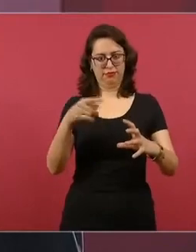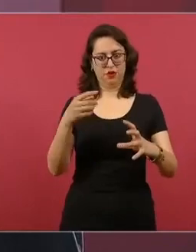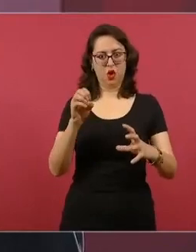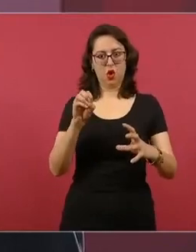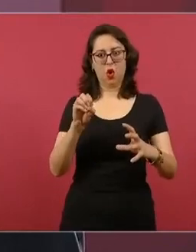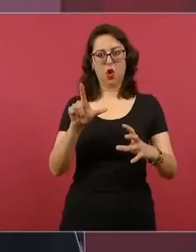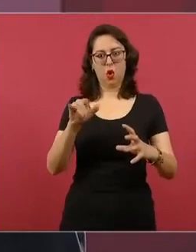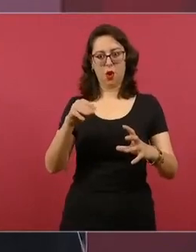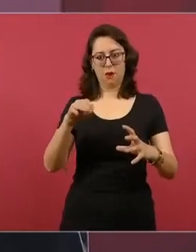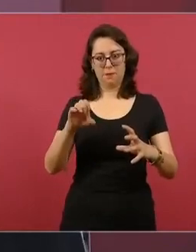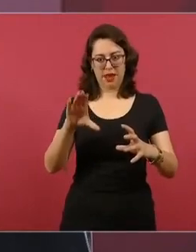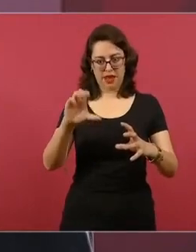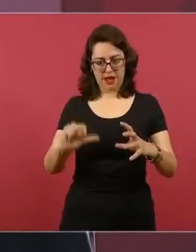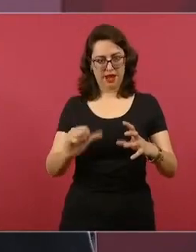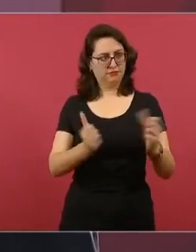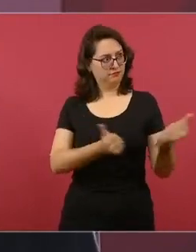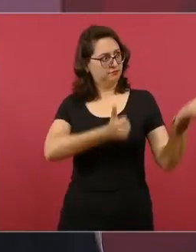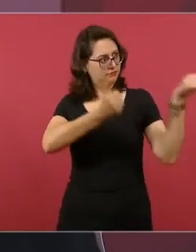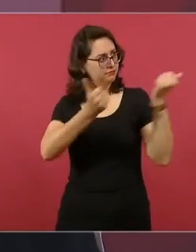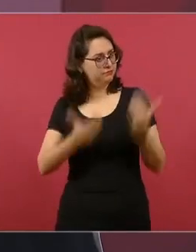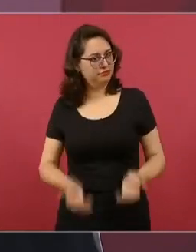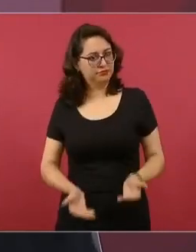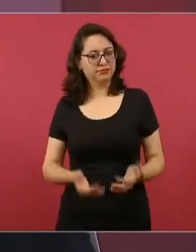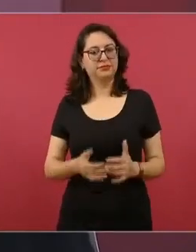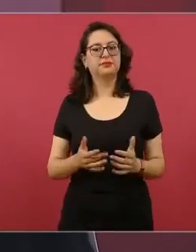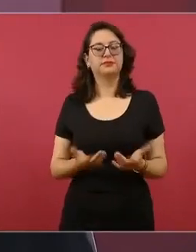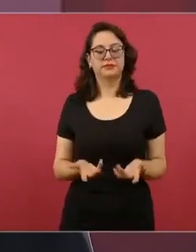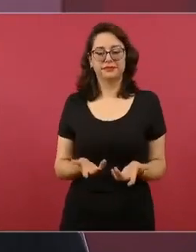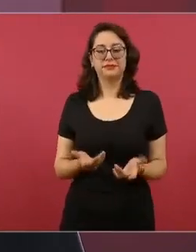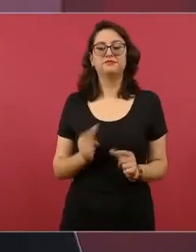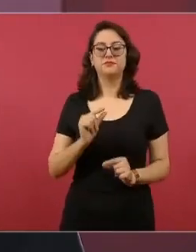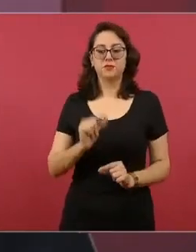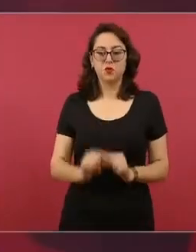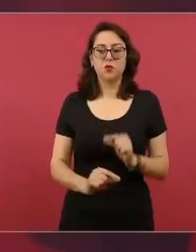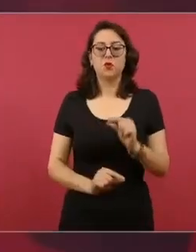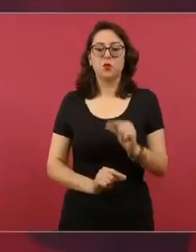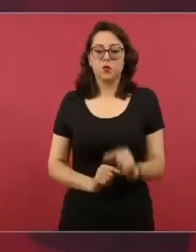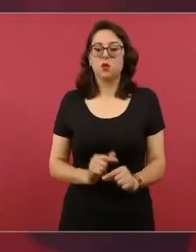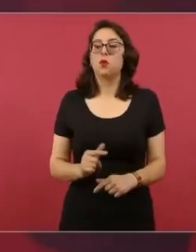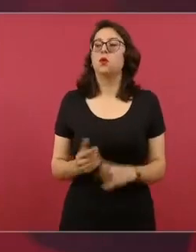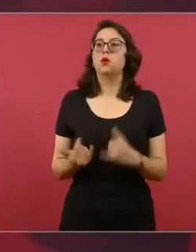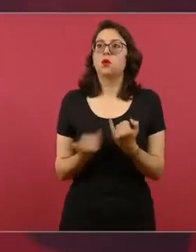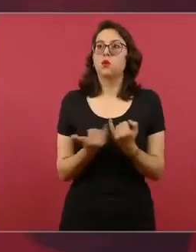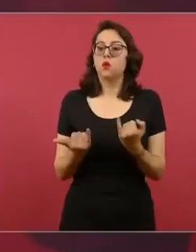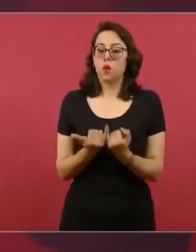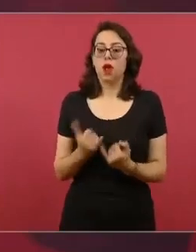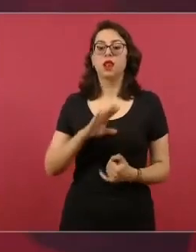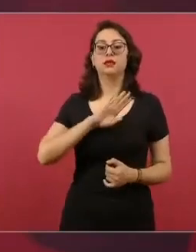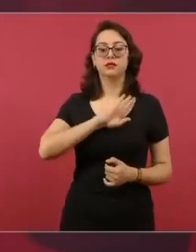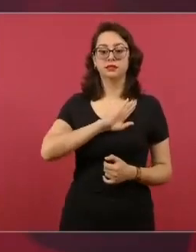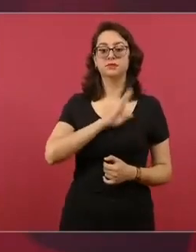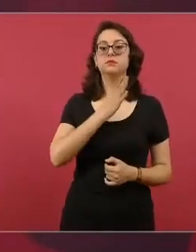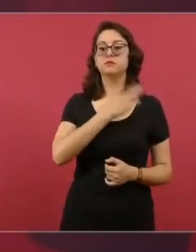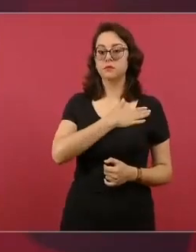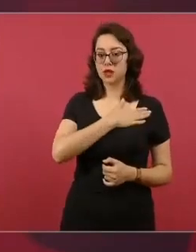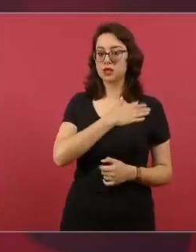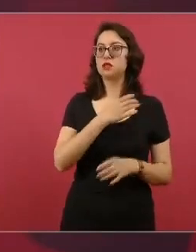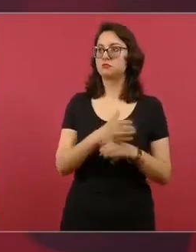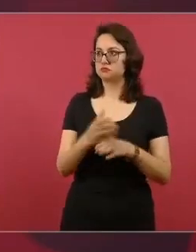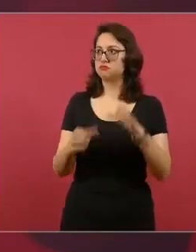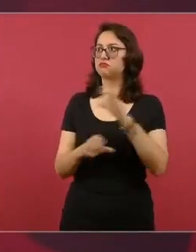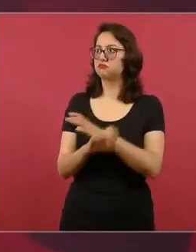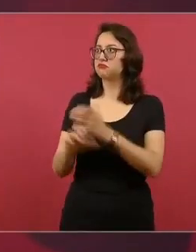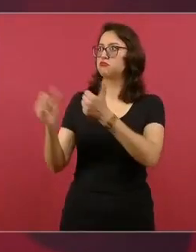importante, pero vamos a continuar. De España también están enviando, sobre